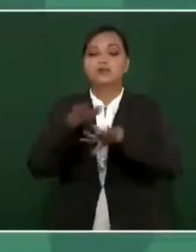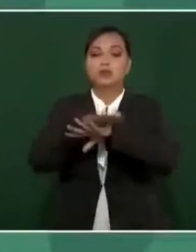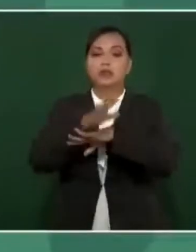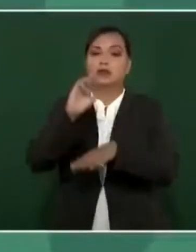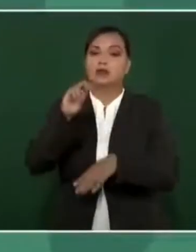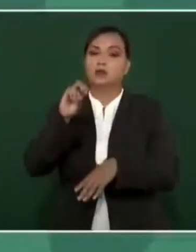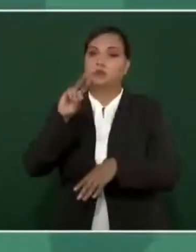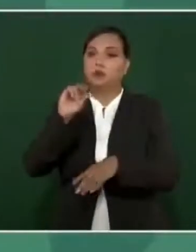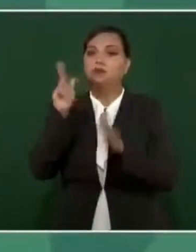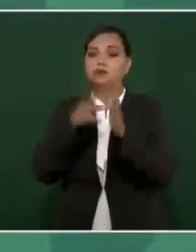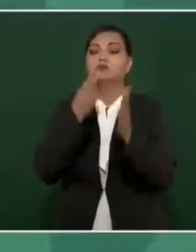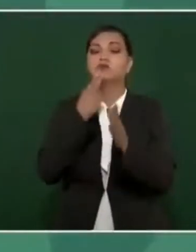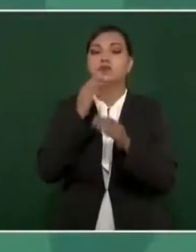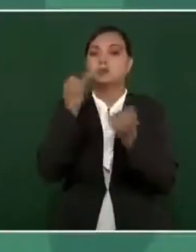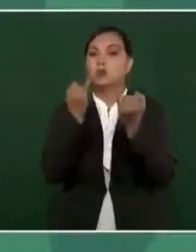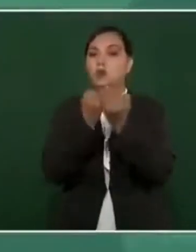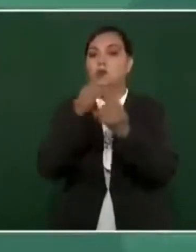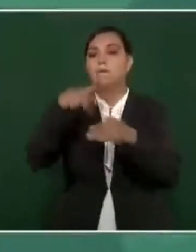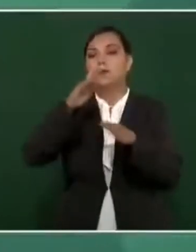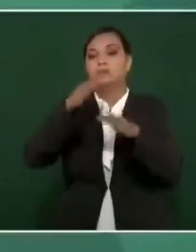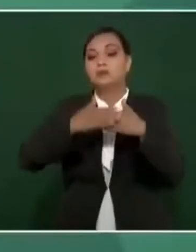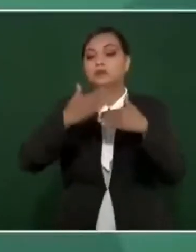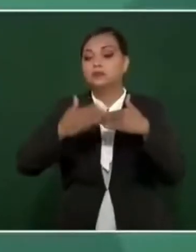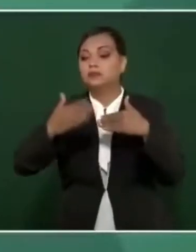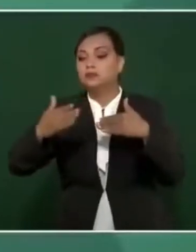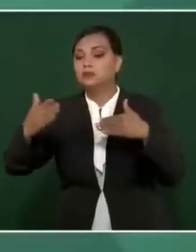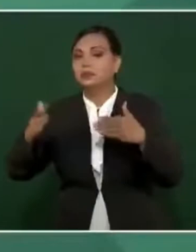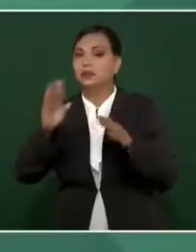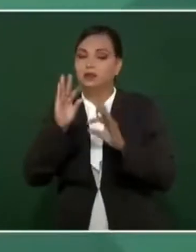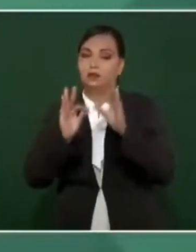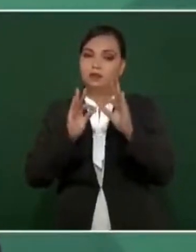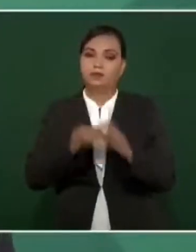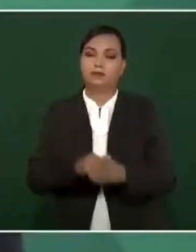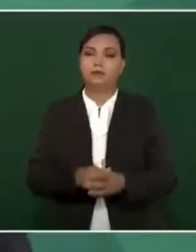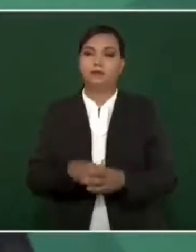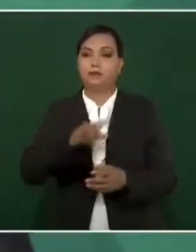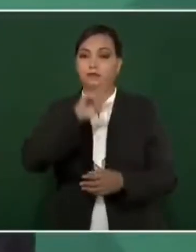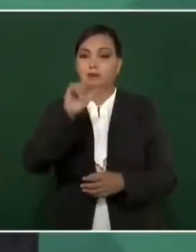Entonces, ¿qué sucedió? Se creyeron de que eso ya